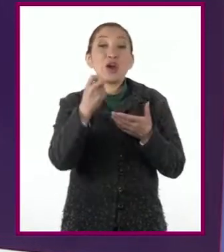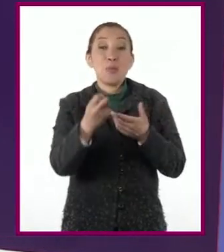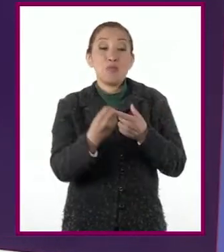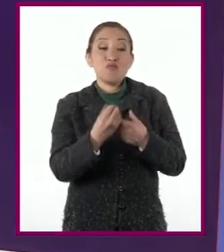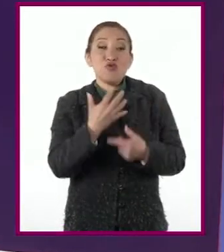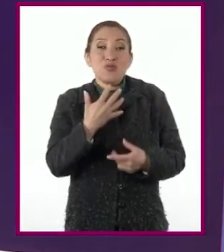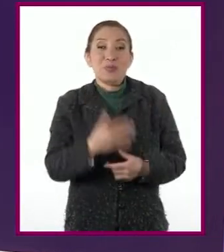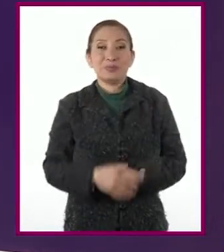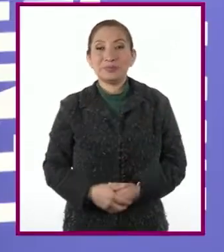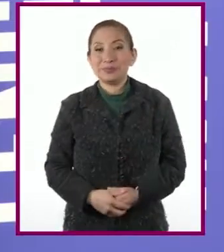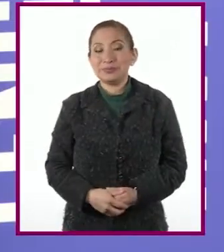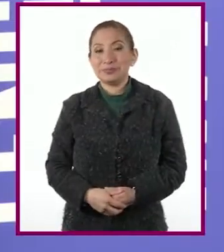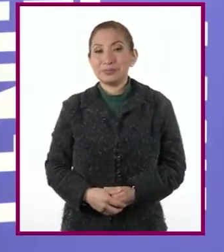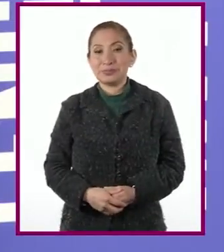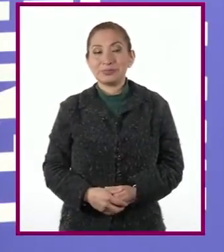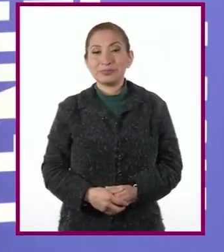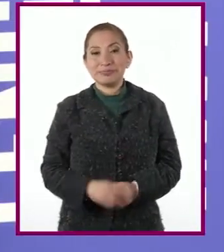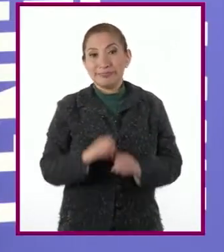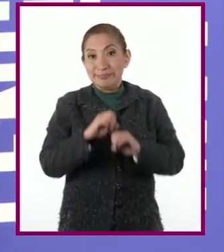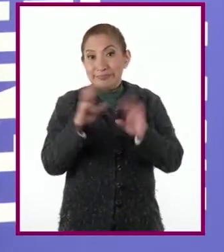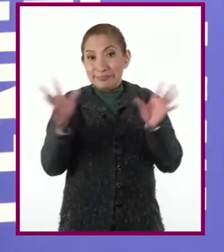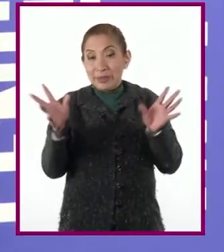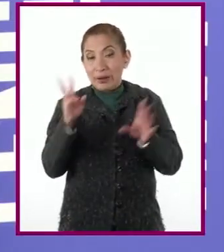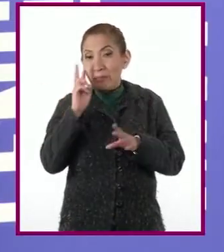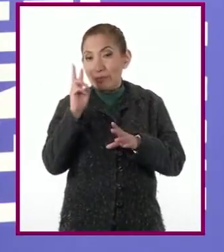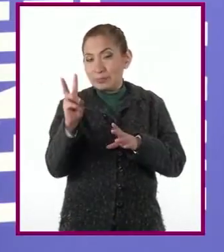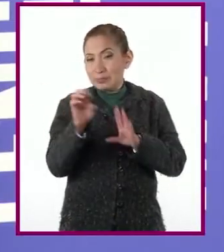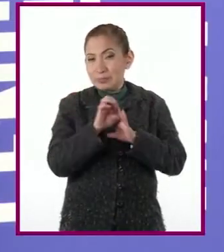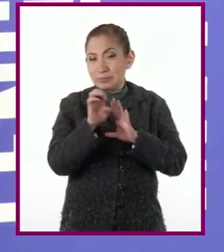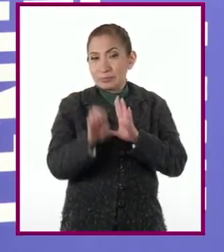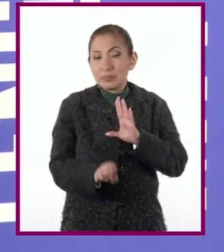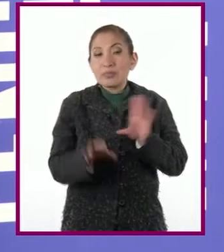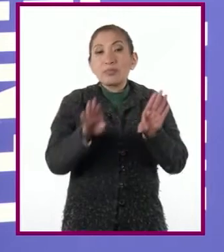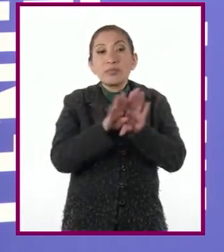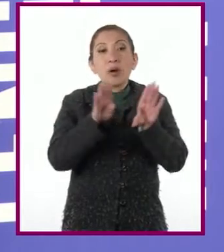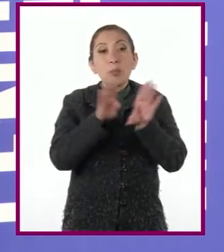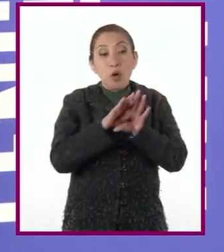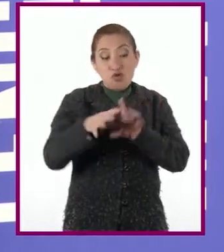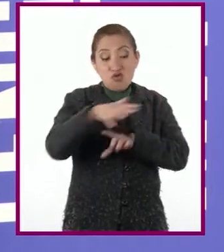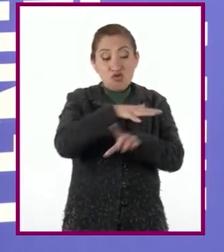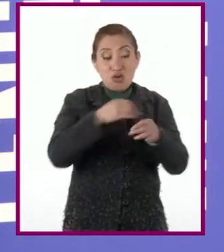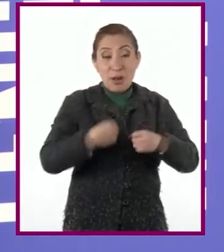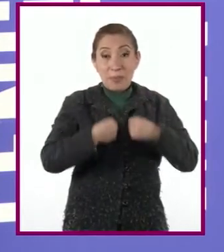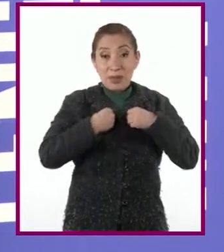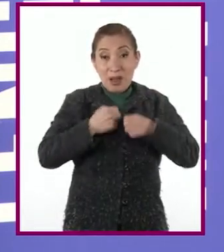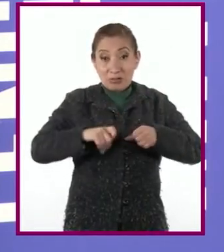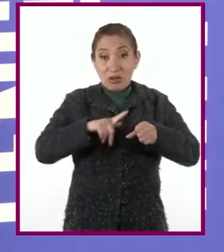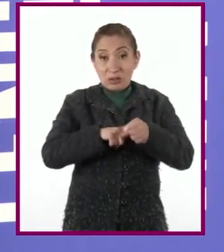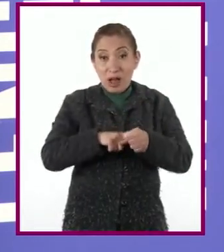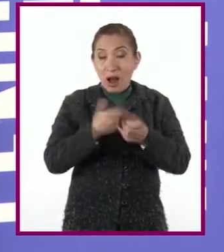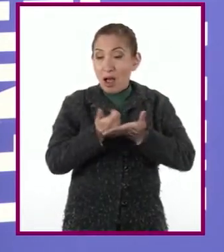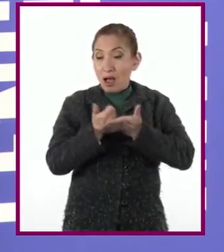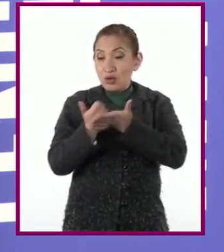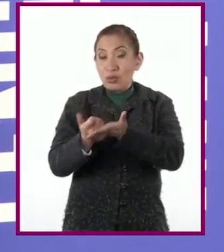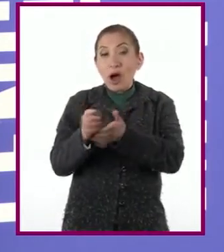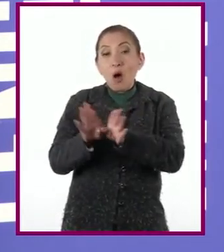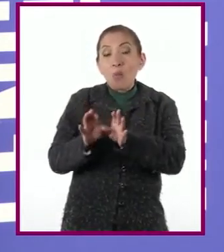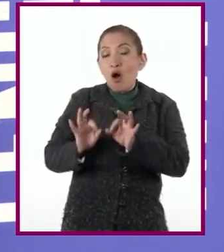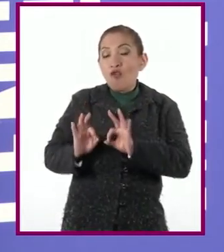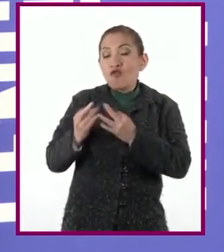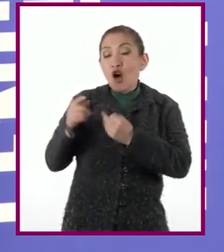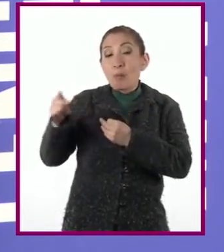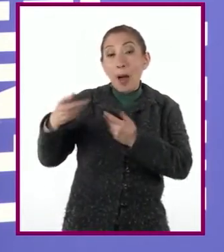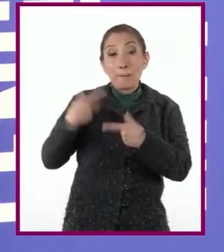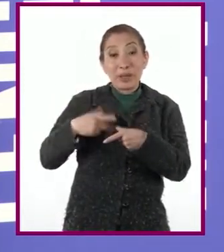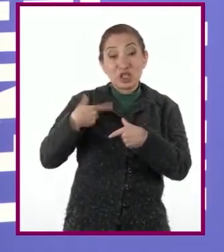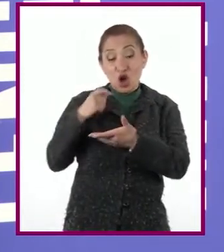afectaron. Así es. Veamos un ejemplo de cómo las condiciones sociales pueden determinar la forma en la